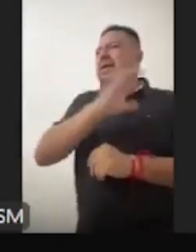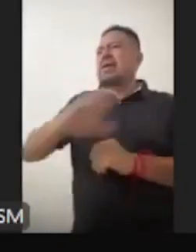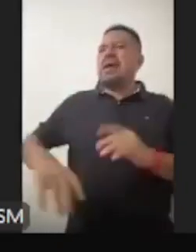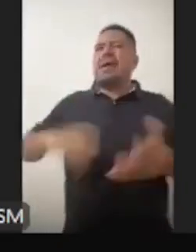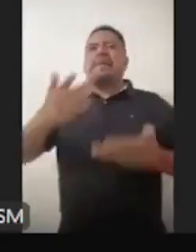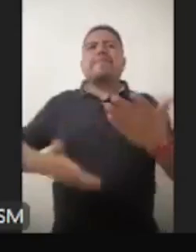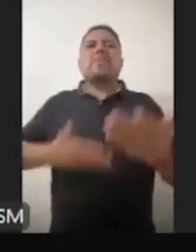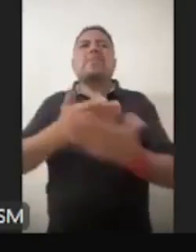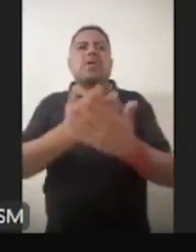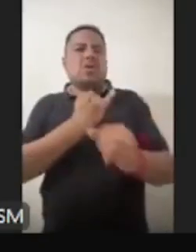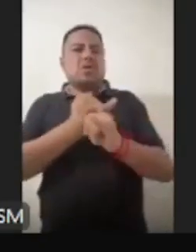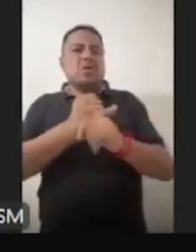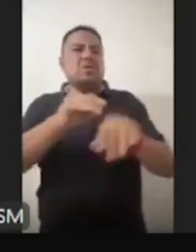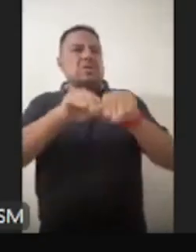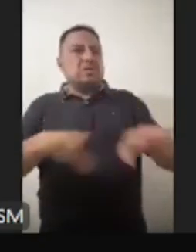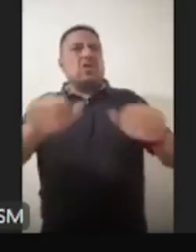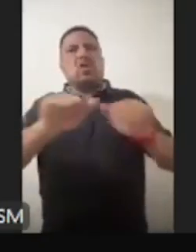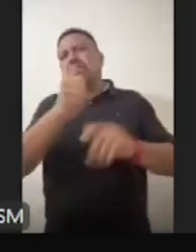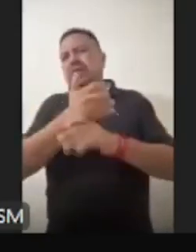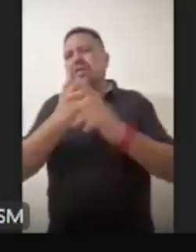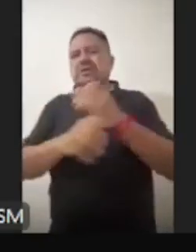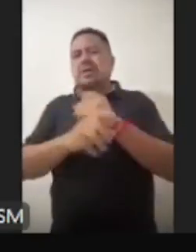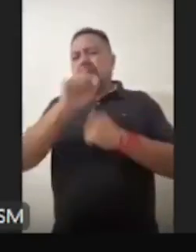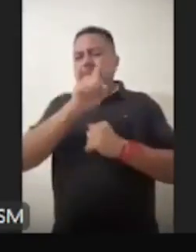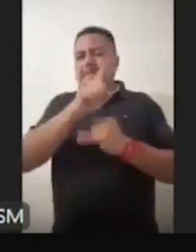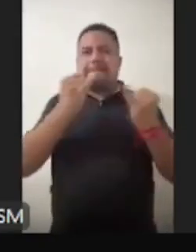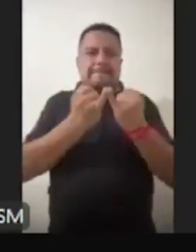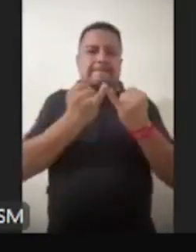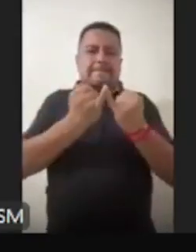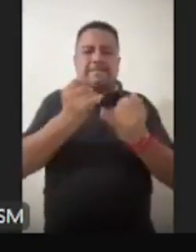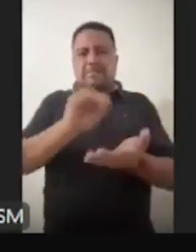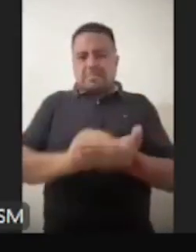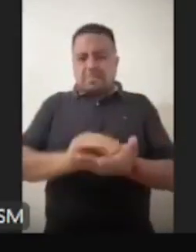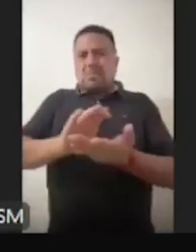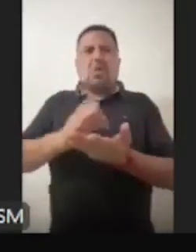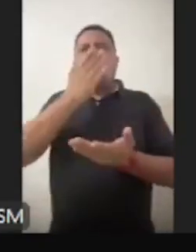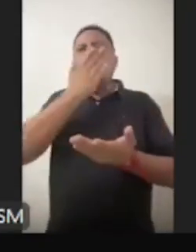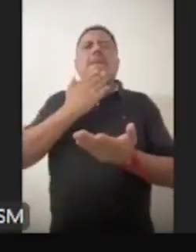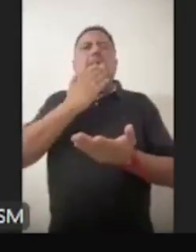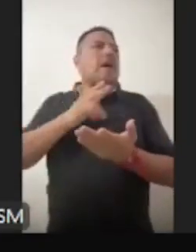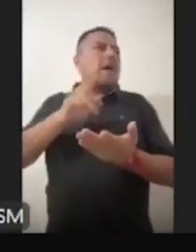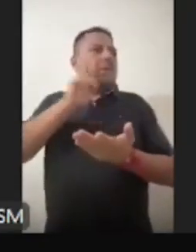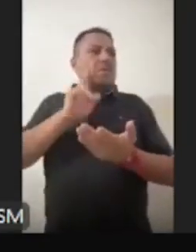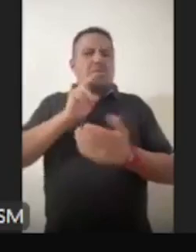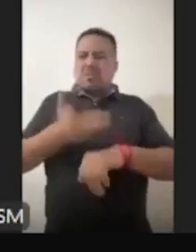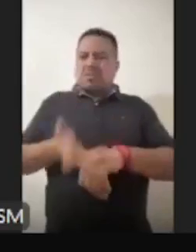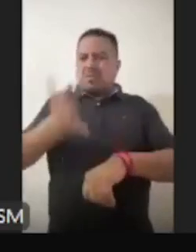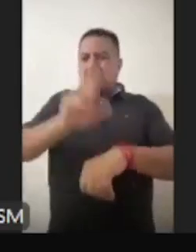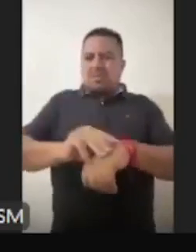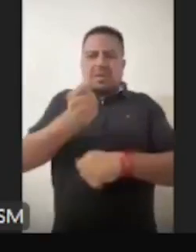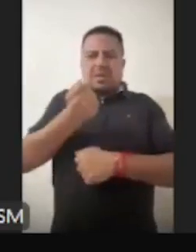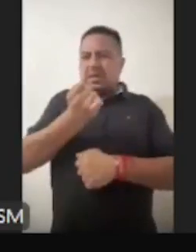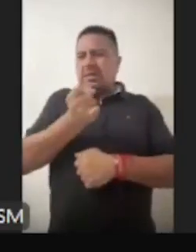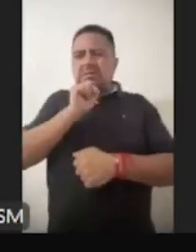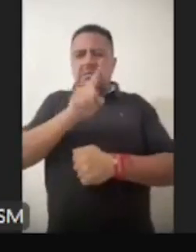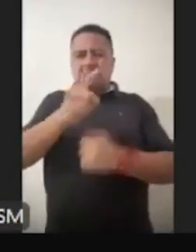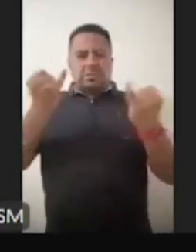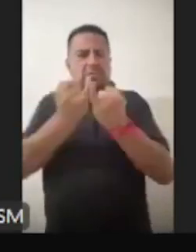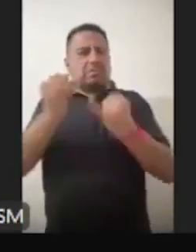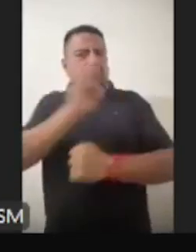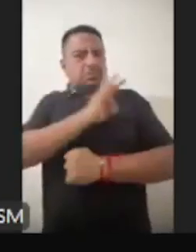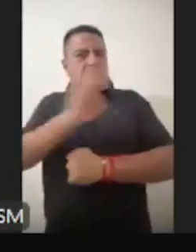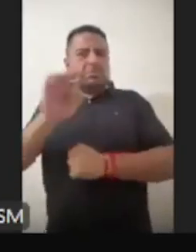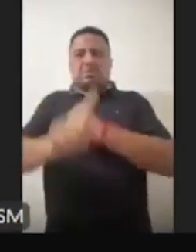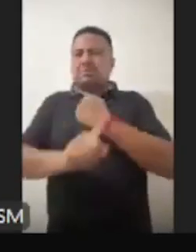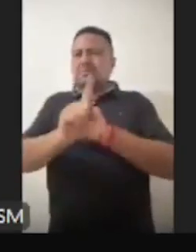de redes sociales, entre otras. Así, en el expediente no hay datos que permitan establecer de qué manera y o medidas se pudo haber afectado la